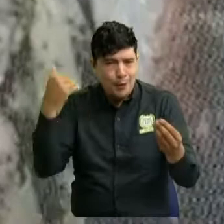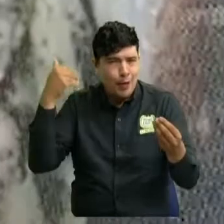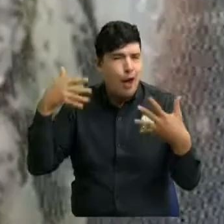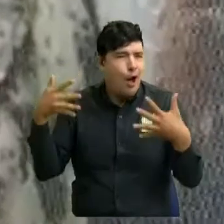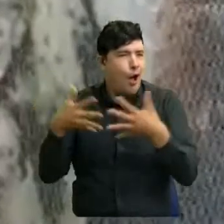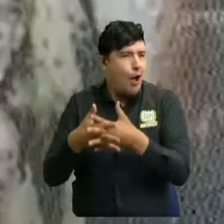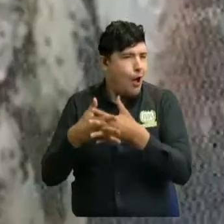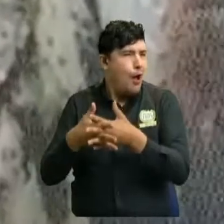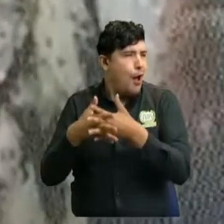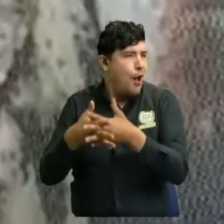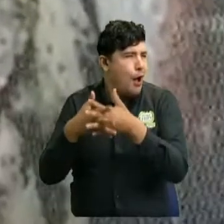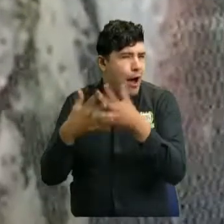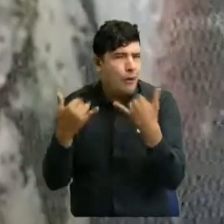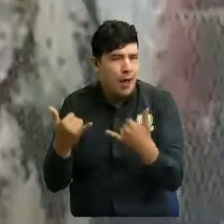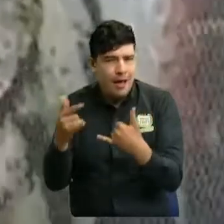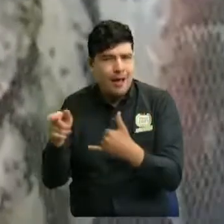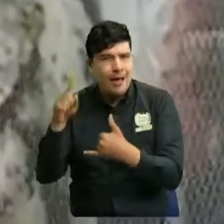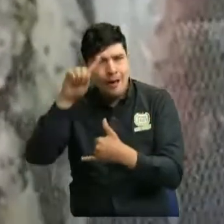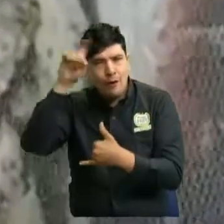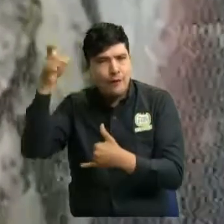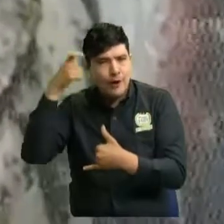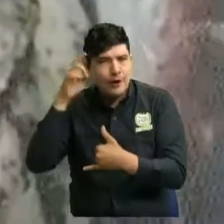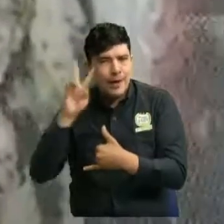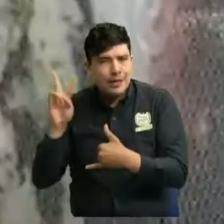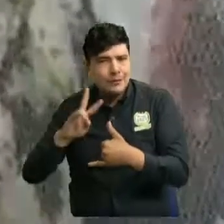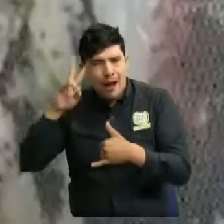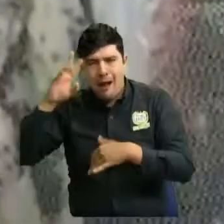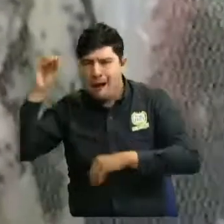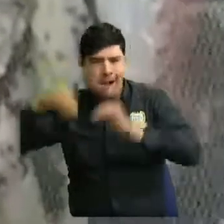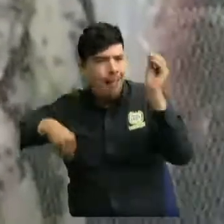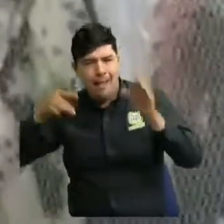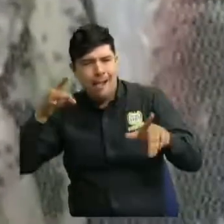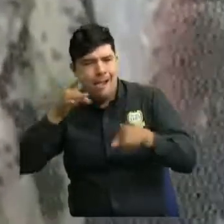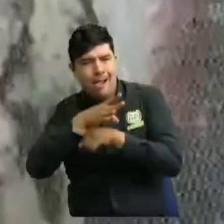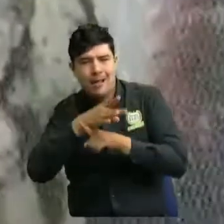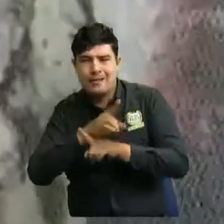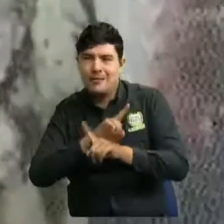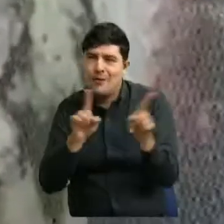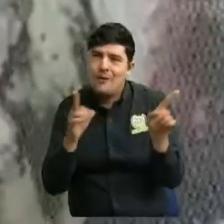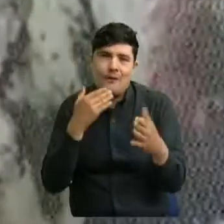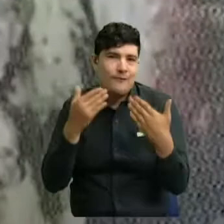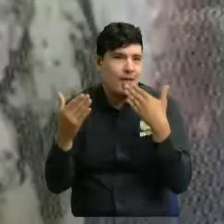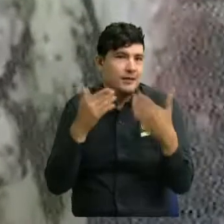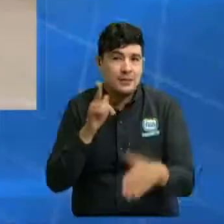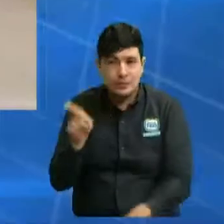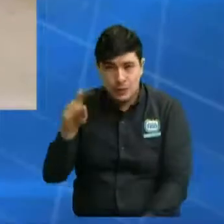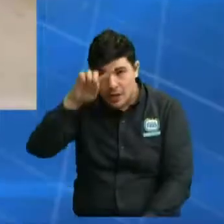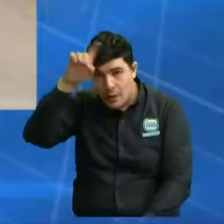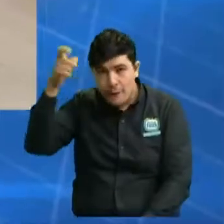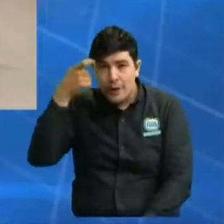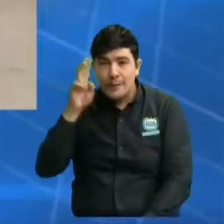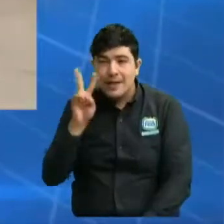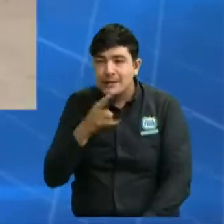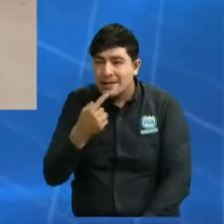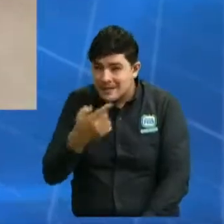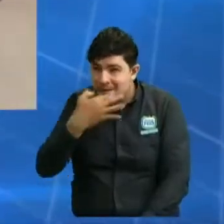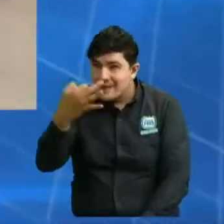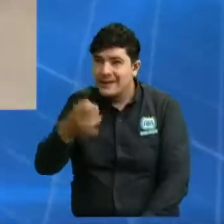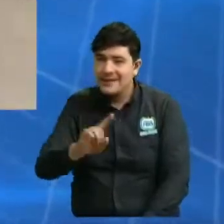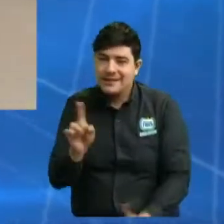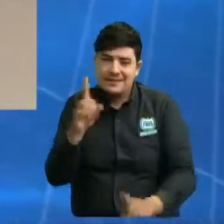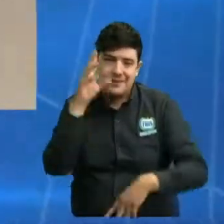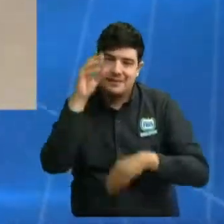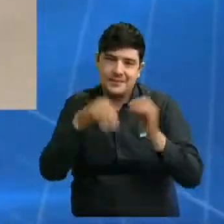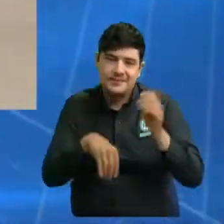quitó el apoyo total a la FARC? No. Yo no confío en la sinceridad del gobierno venezolano de ninguna manera. En Arauca, hasta donde llegan